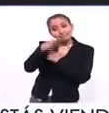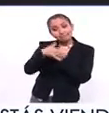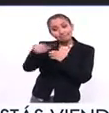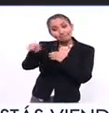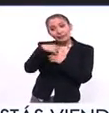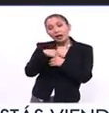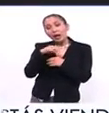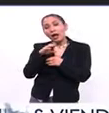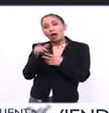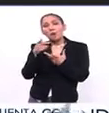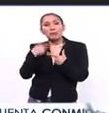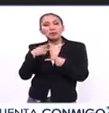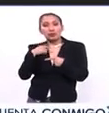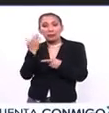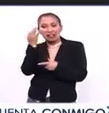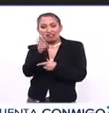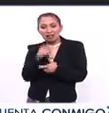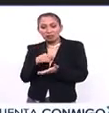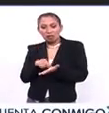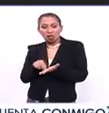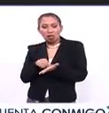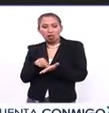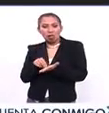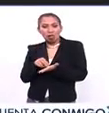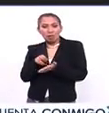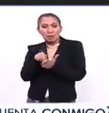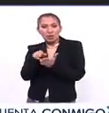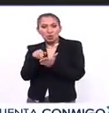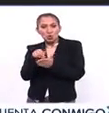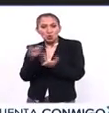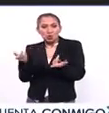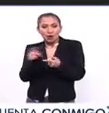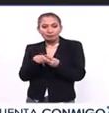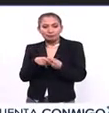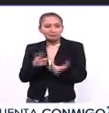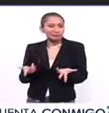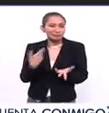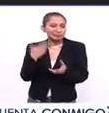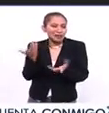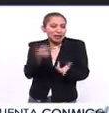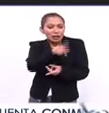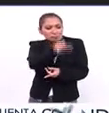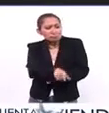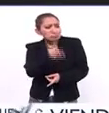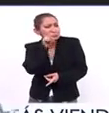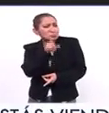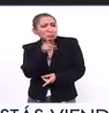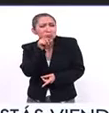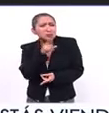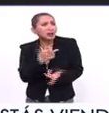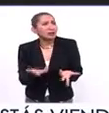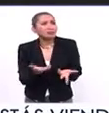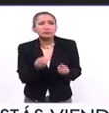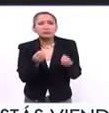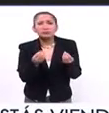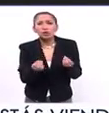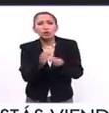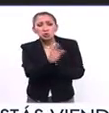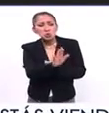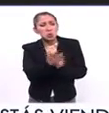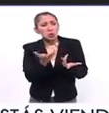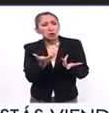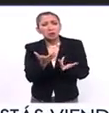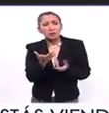a Günter Gerso para falsificar un Giorgio de Quirico, es decir, era una mujer con mucho que